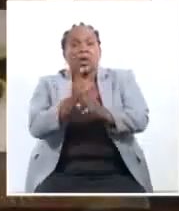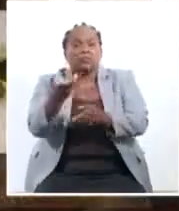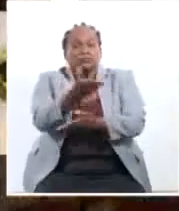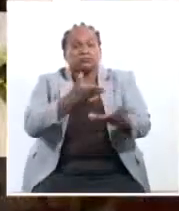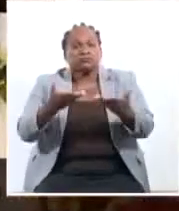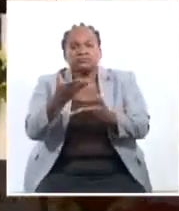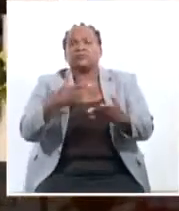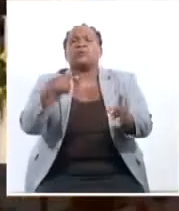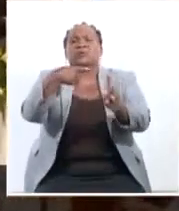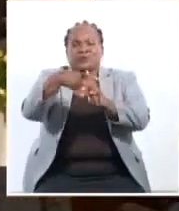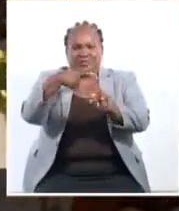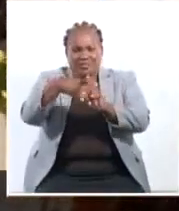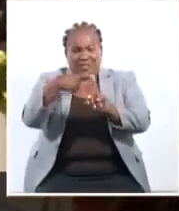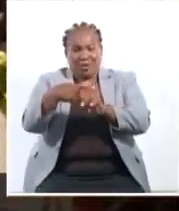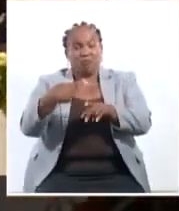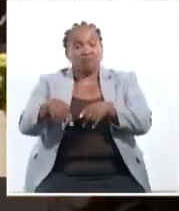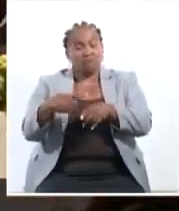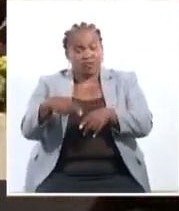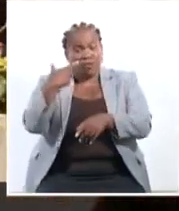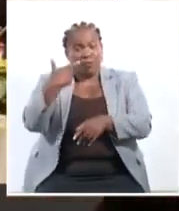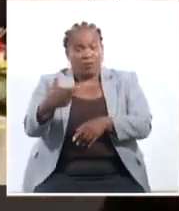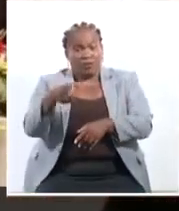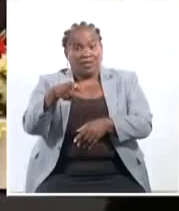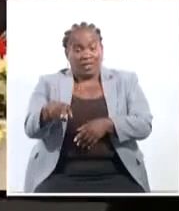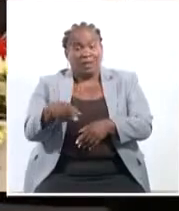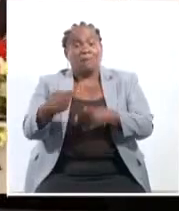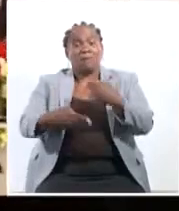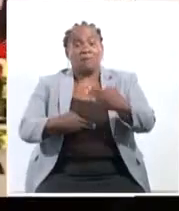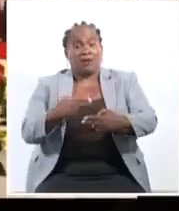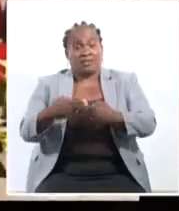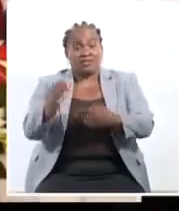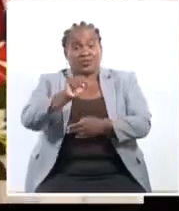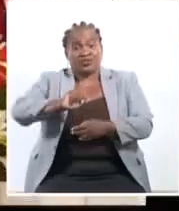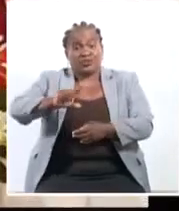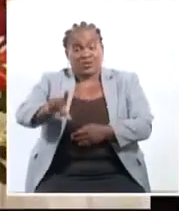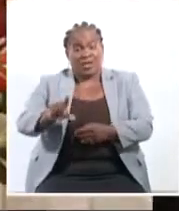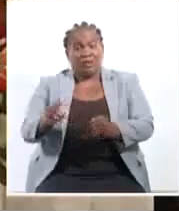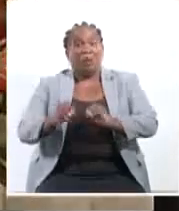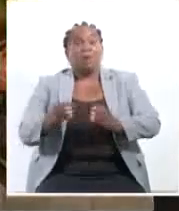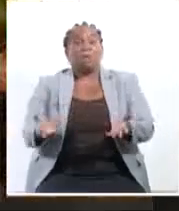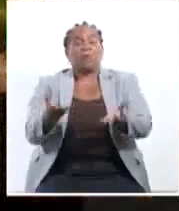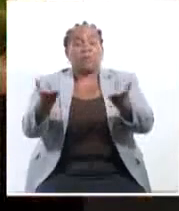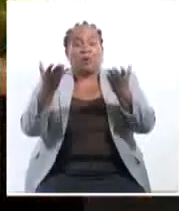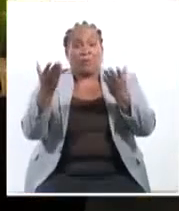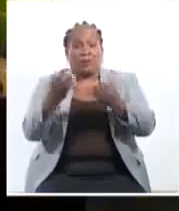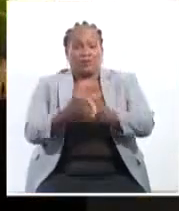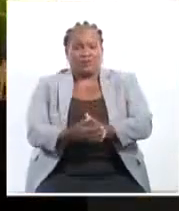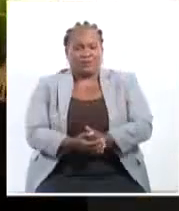con aportes importantes para el arduo camino de la construcción de un socialismo próspero y sostenible